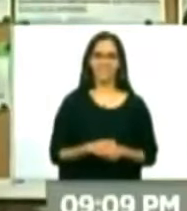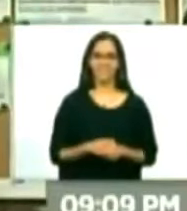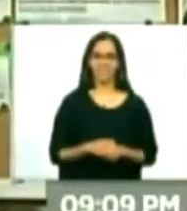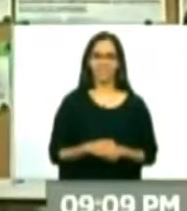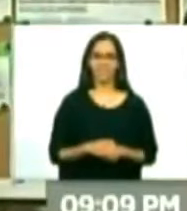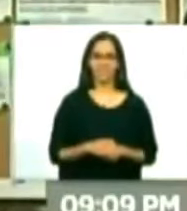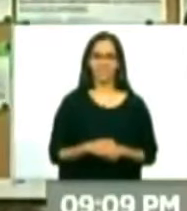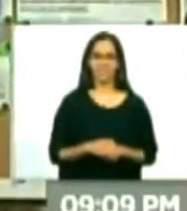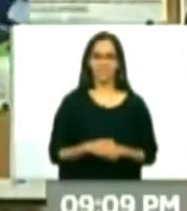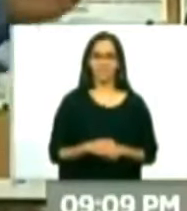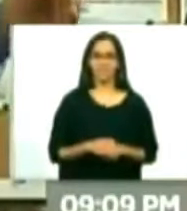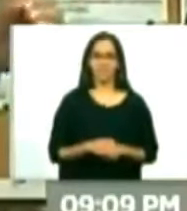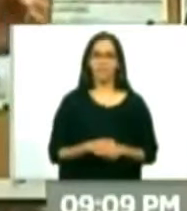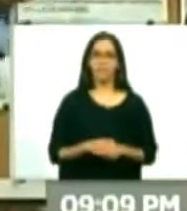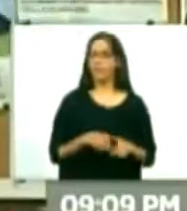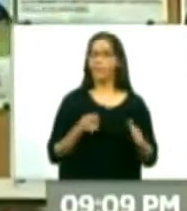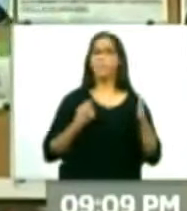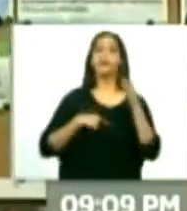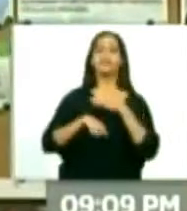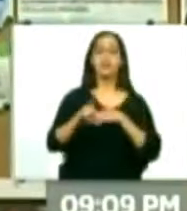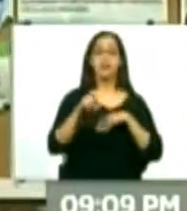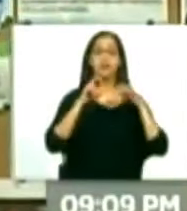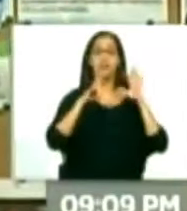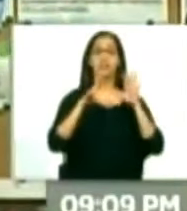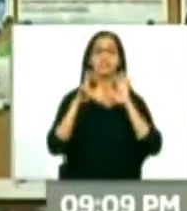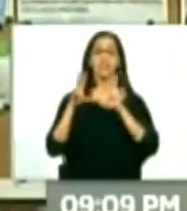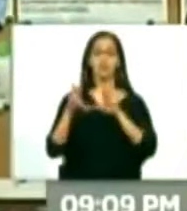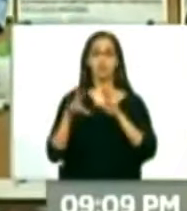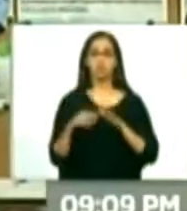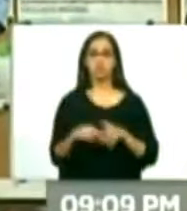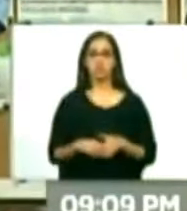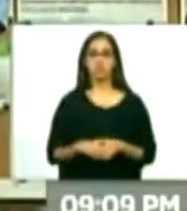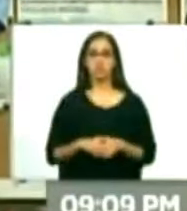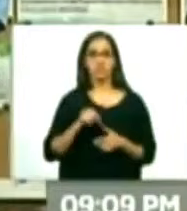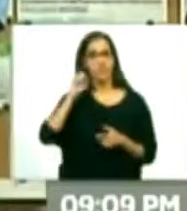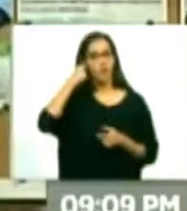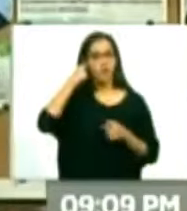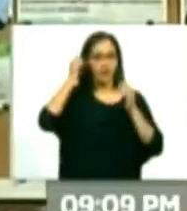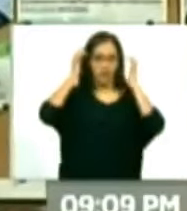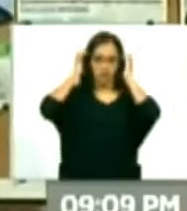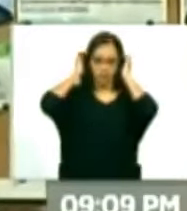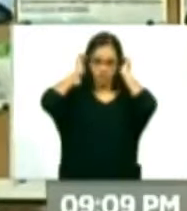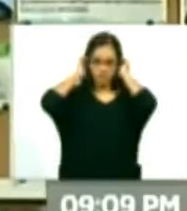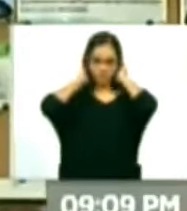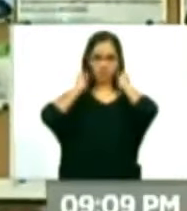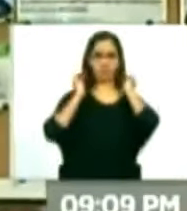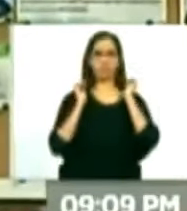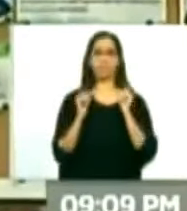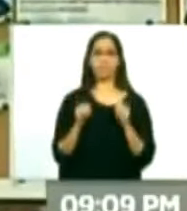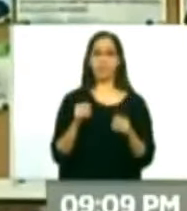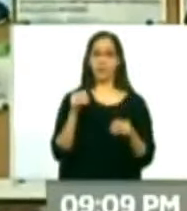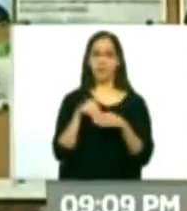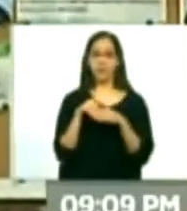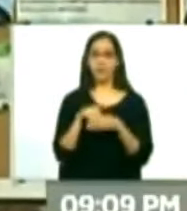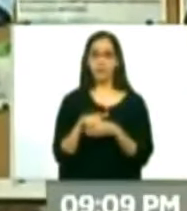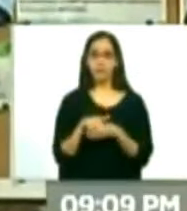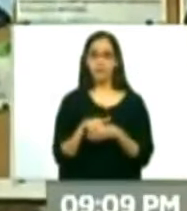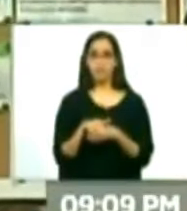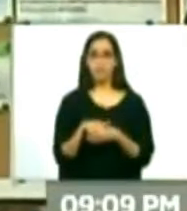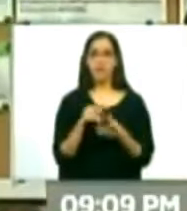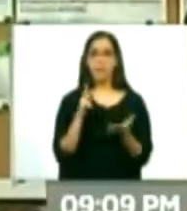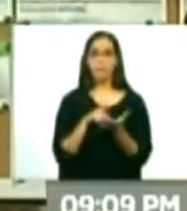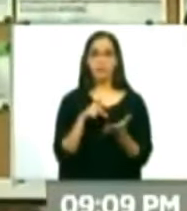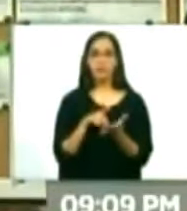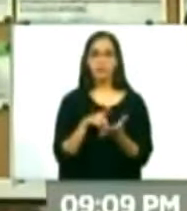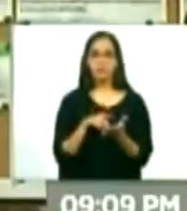Yelixa. Y me mandaron para allá en el 88. ¿Te acuerdas, Marlene? Para las elecciones donde iba a participar